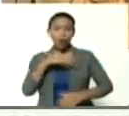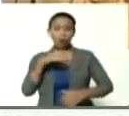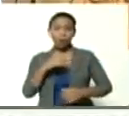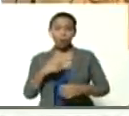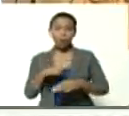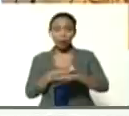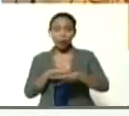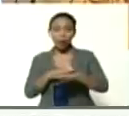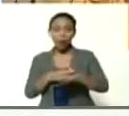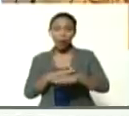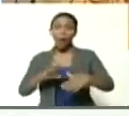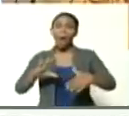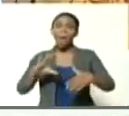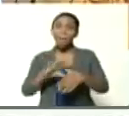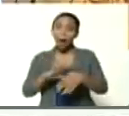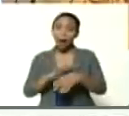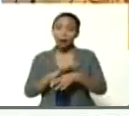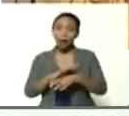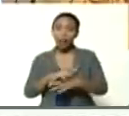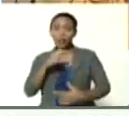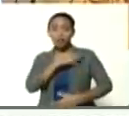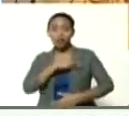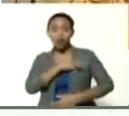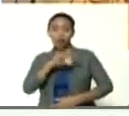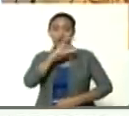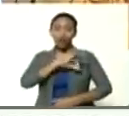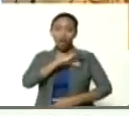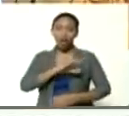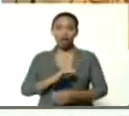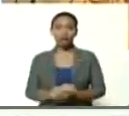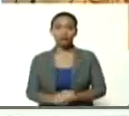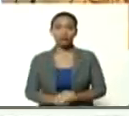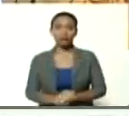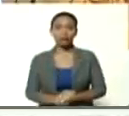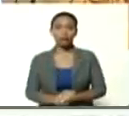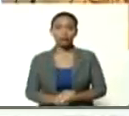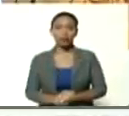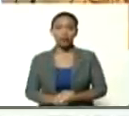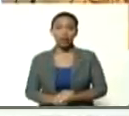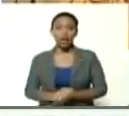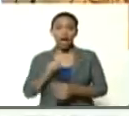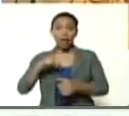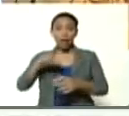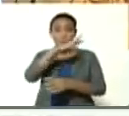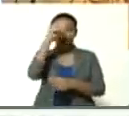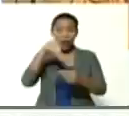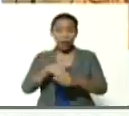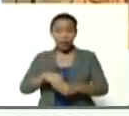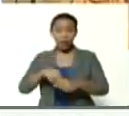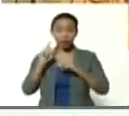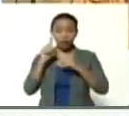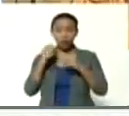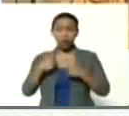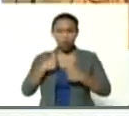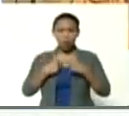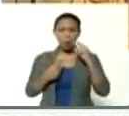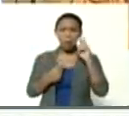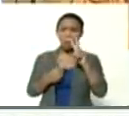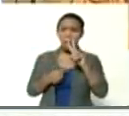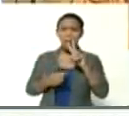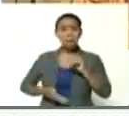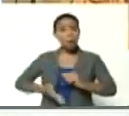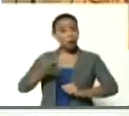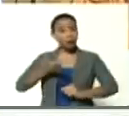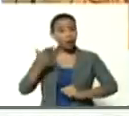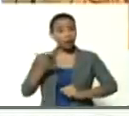martes de misiones, martes social, en plena cuarentena, y me pareció muy importante